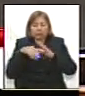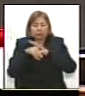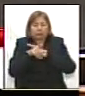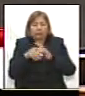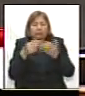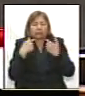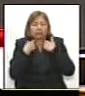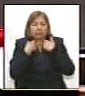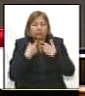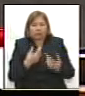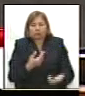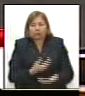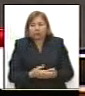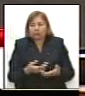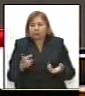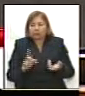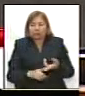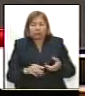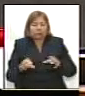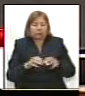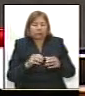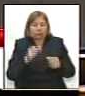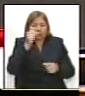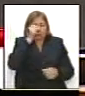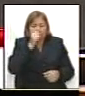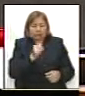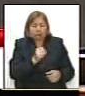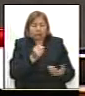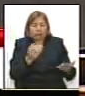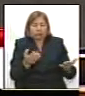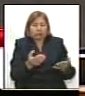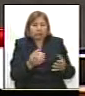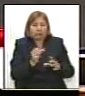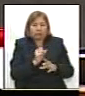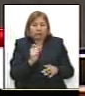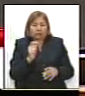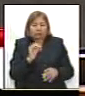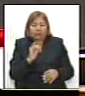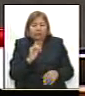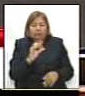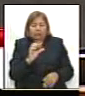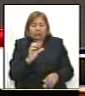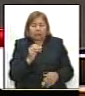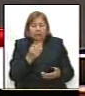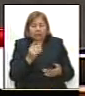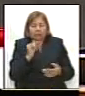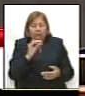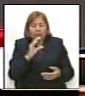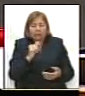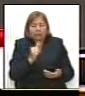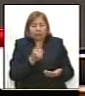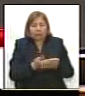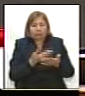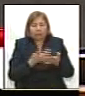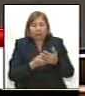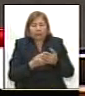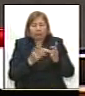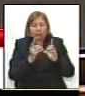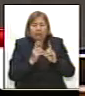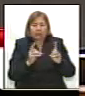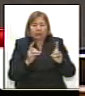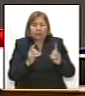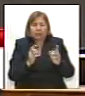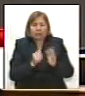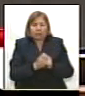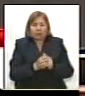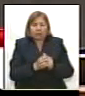El Cañón de los Perdidos está situado al suroeste del Distrito de Santiago, ubicado en la provincia de Ica, Departamento de Ica, en el